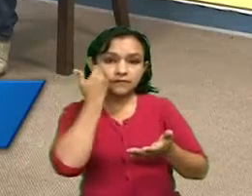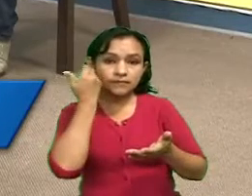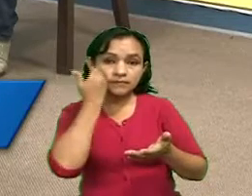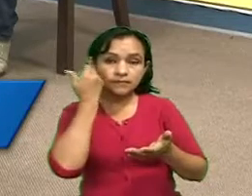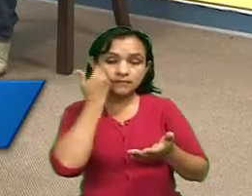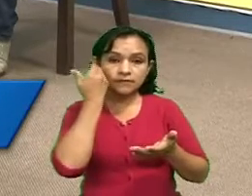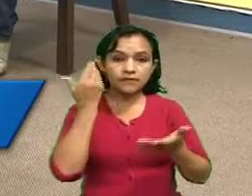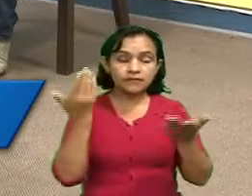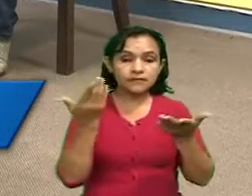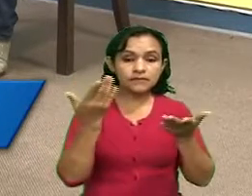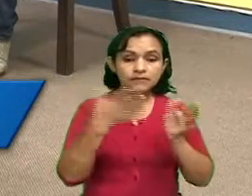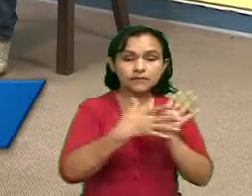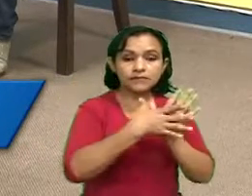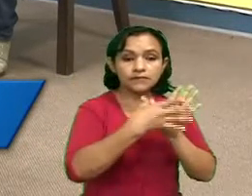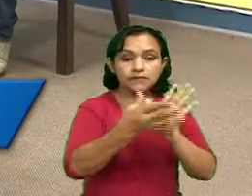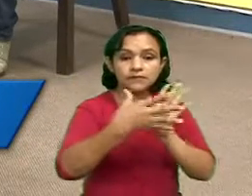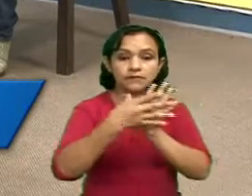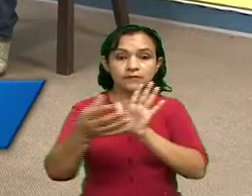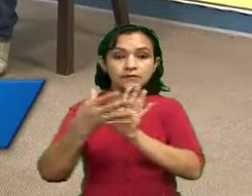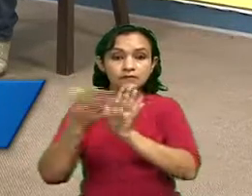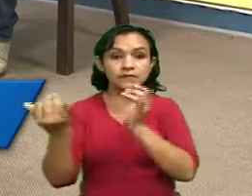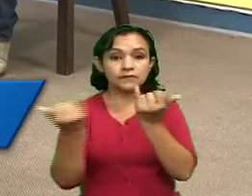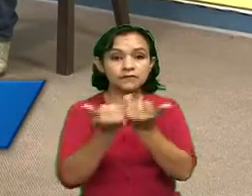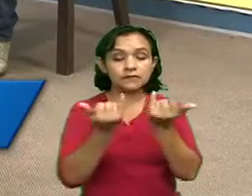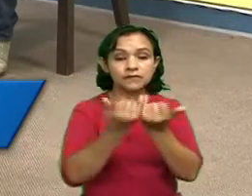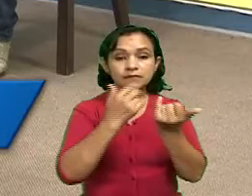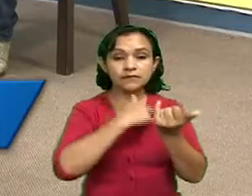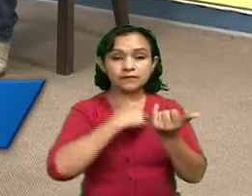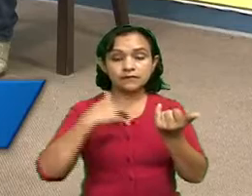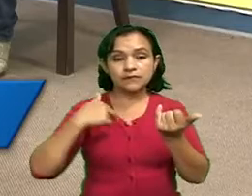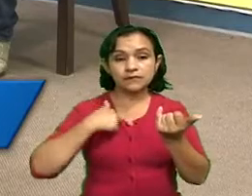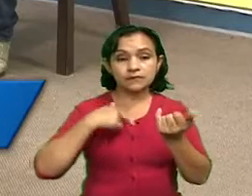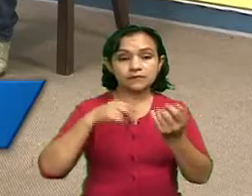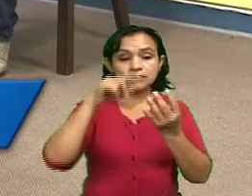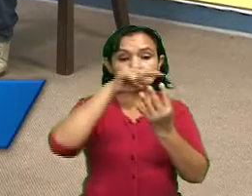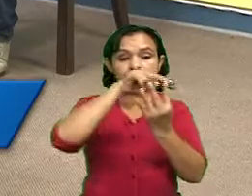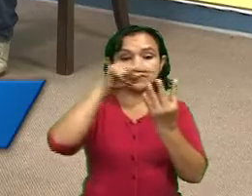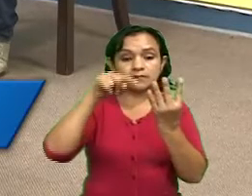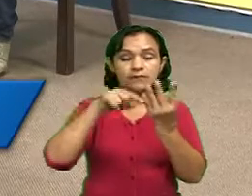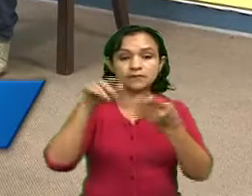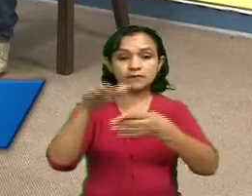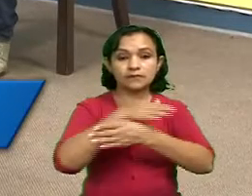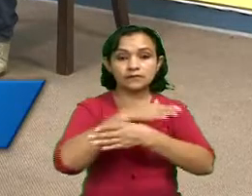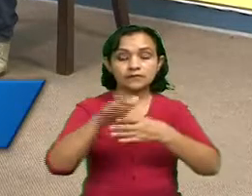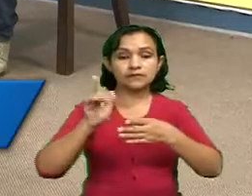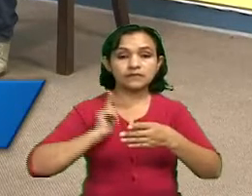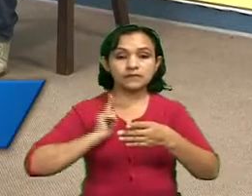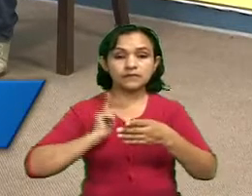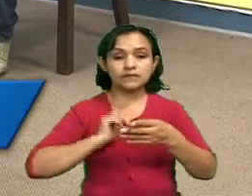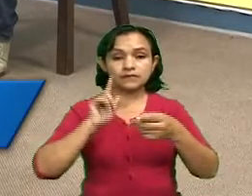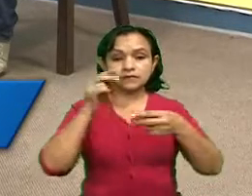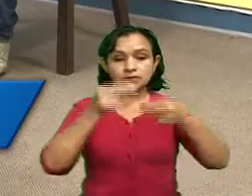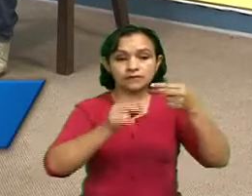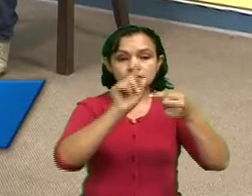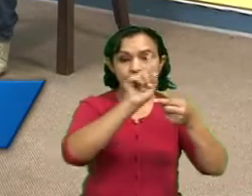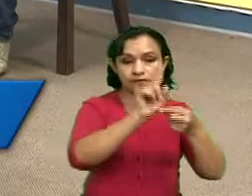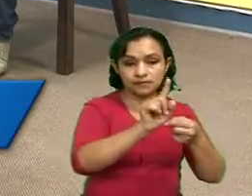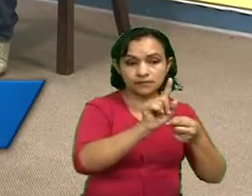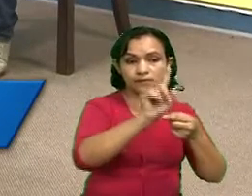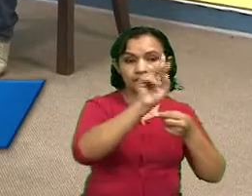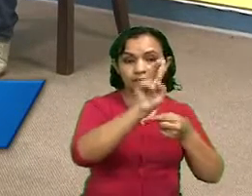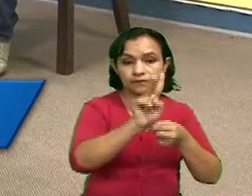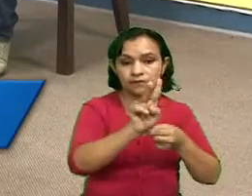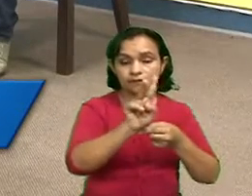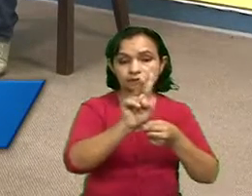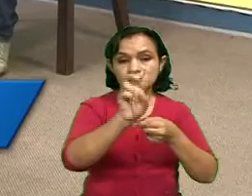enfermedad de virosis, ¿verdad?, que esta se clasifica en 4 serotipos. Nosotros lo conocemos como dengue 1, dengue 2, dengue 3 y